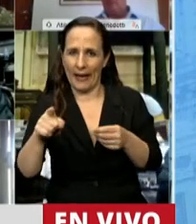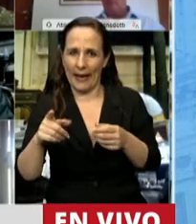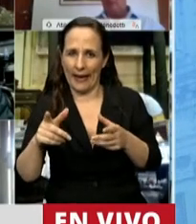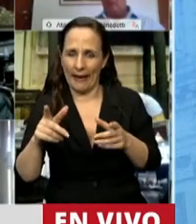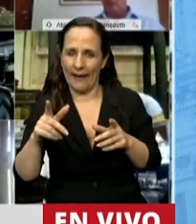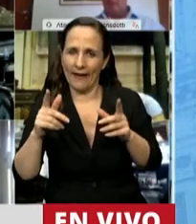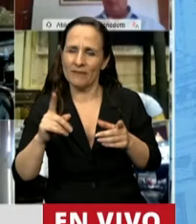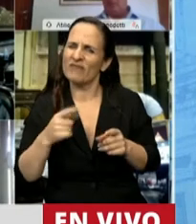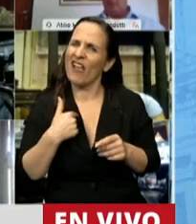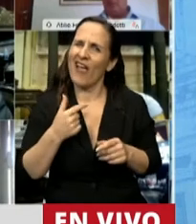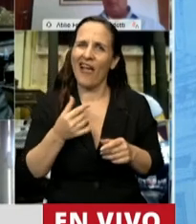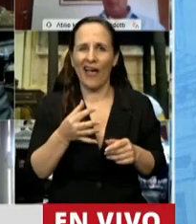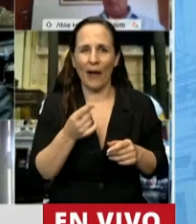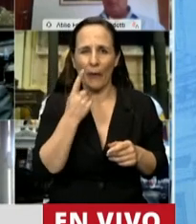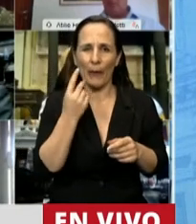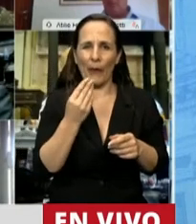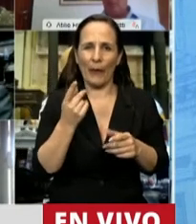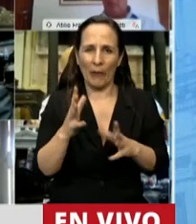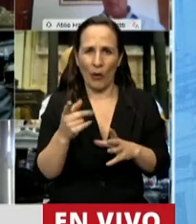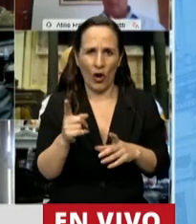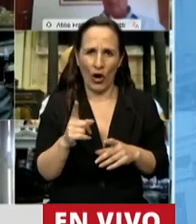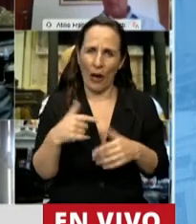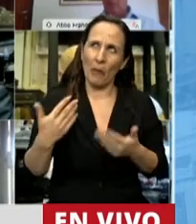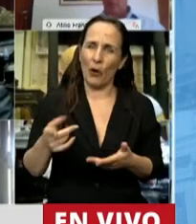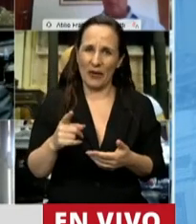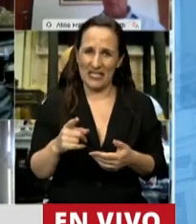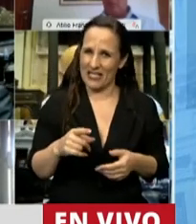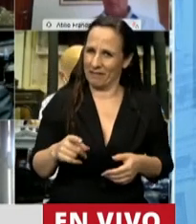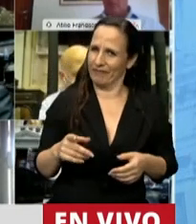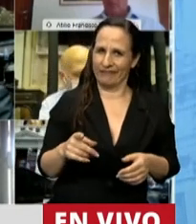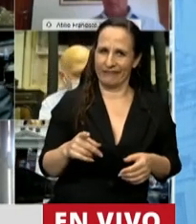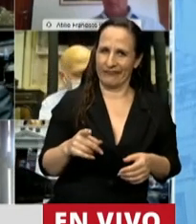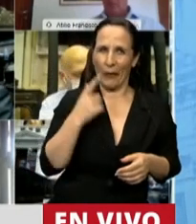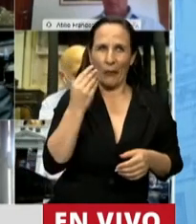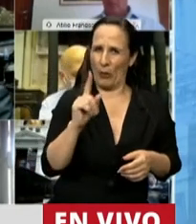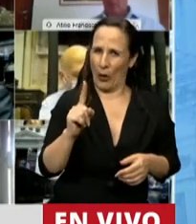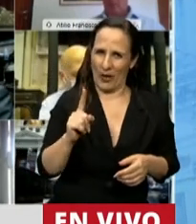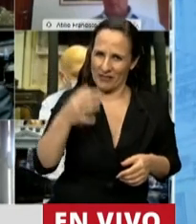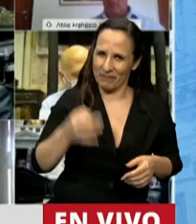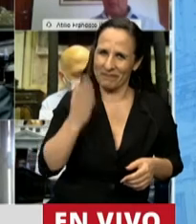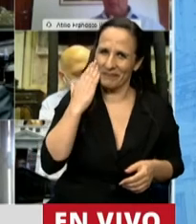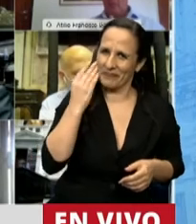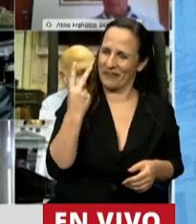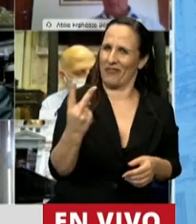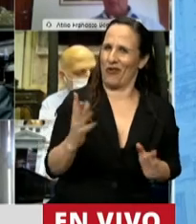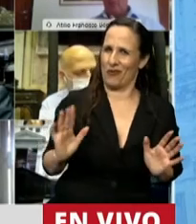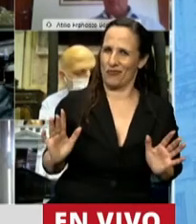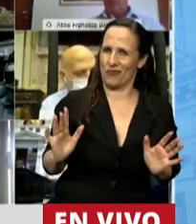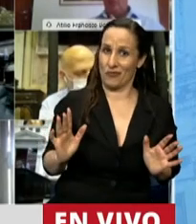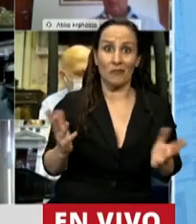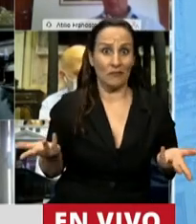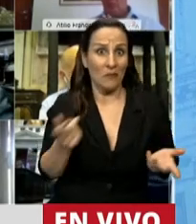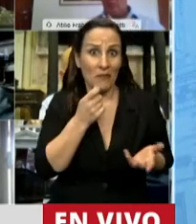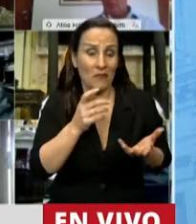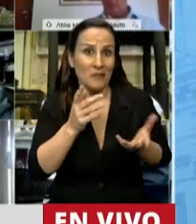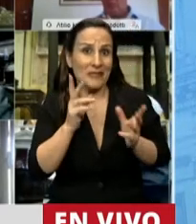creo que sea pícaro, yo creo que es cínico y es peligroso. El ejemplo es Chubut. A nadie le gusta ser el ejemplo de lo que está